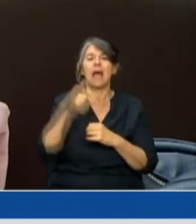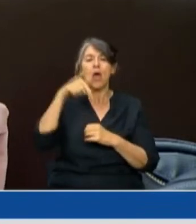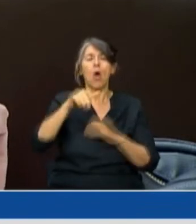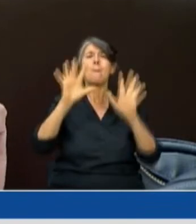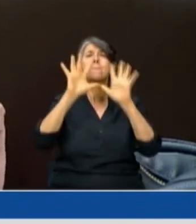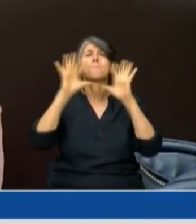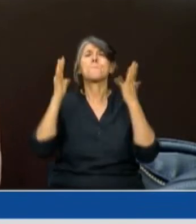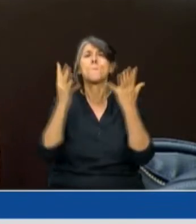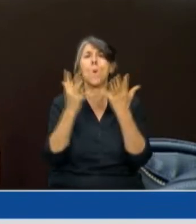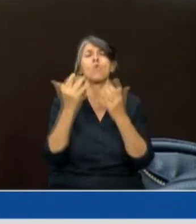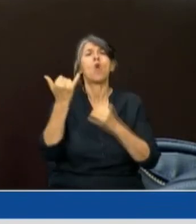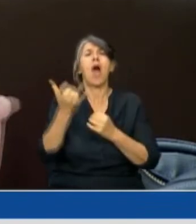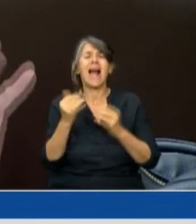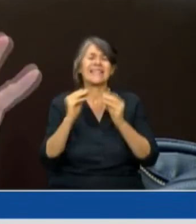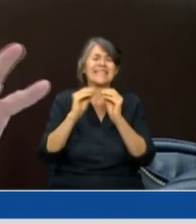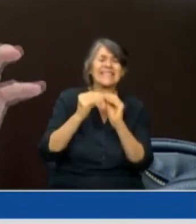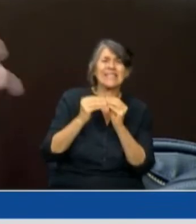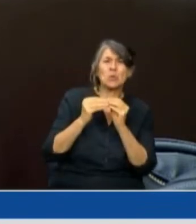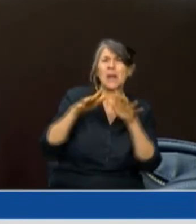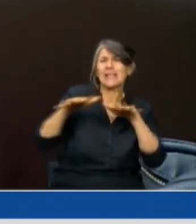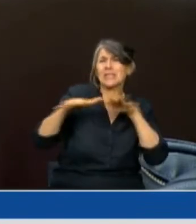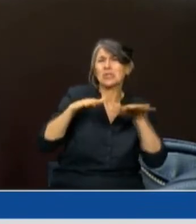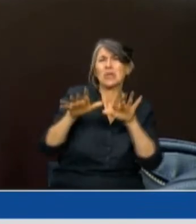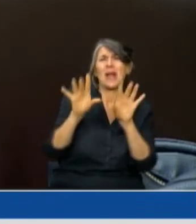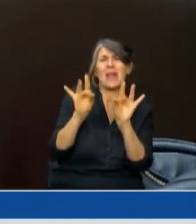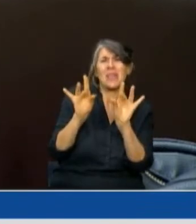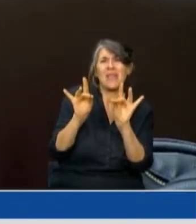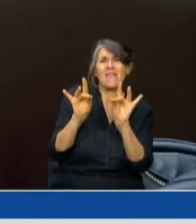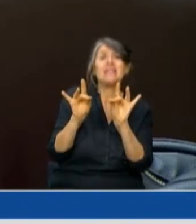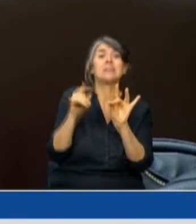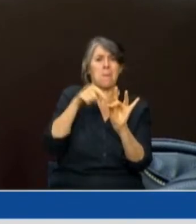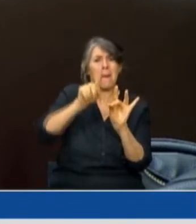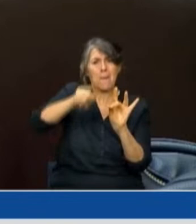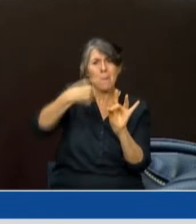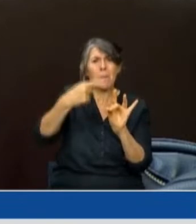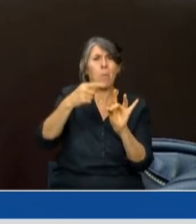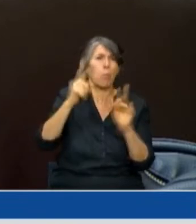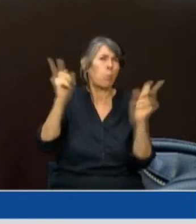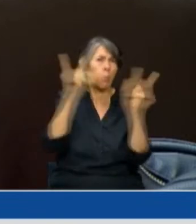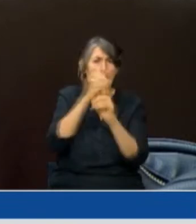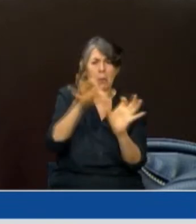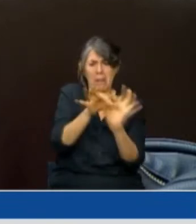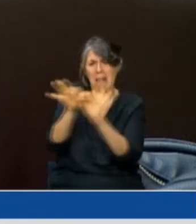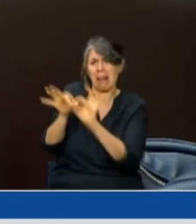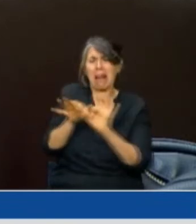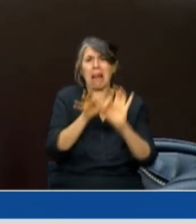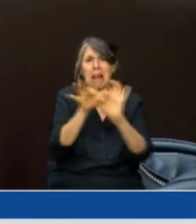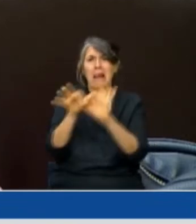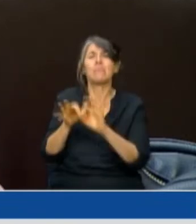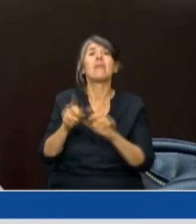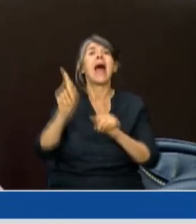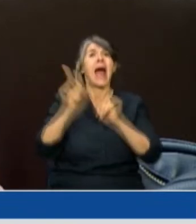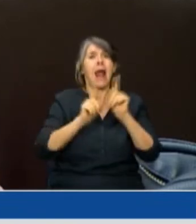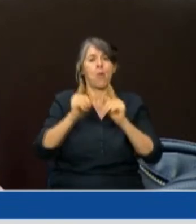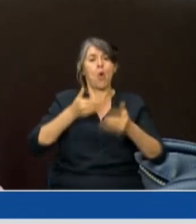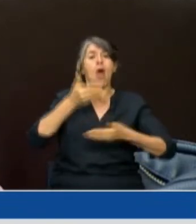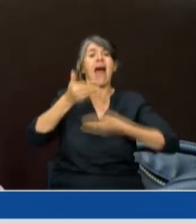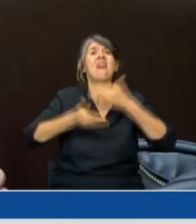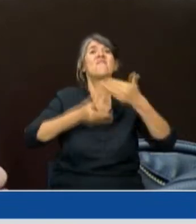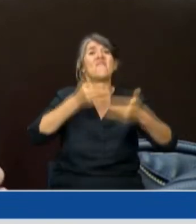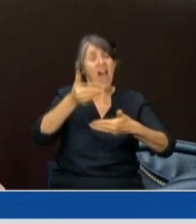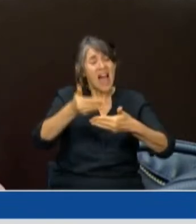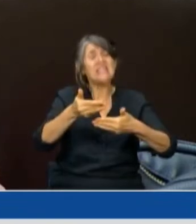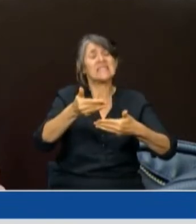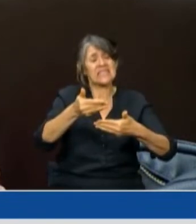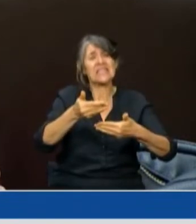crisis y son problemas interconectados. Hay avances que hubo de desarrollo, pero